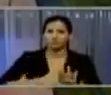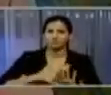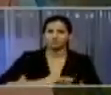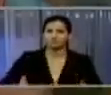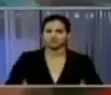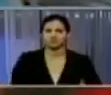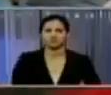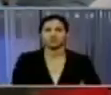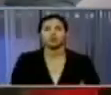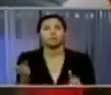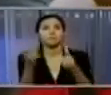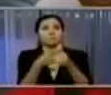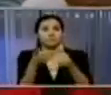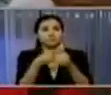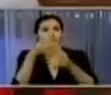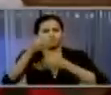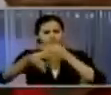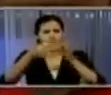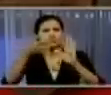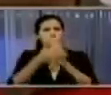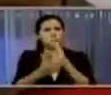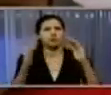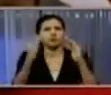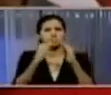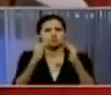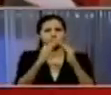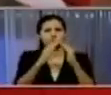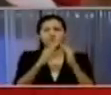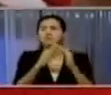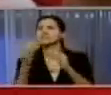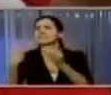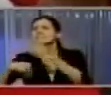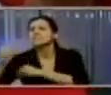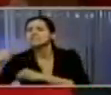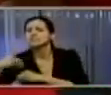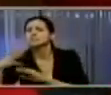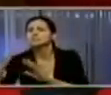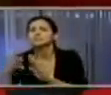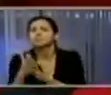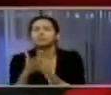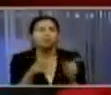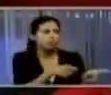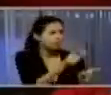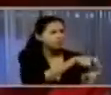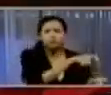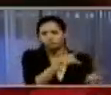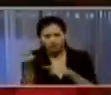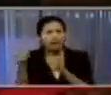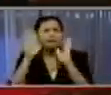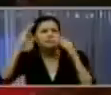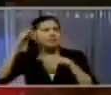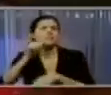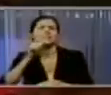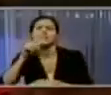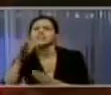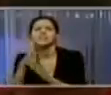Pero prioricemos. Alguien que atienda lo que los compañeros están señalando, por favor. Aquí va el